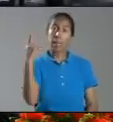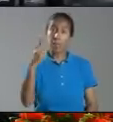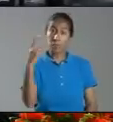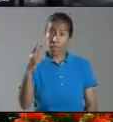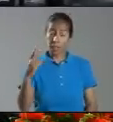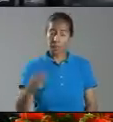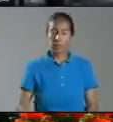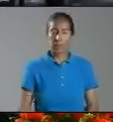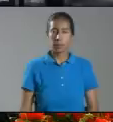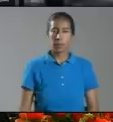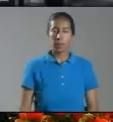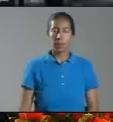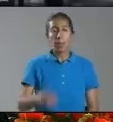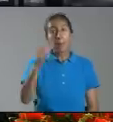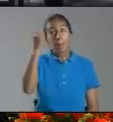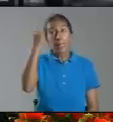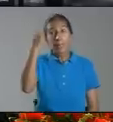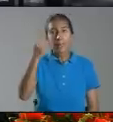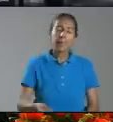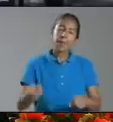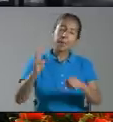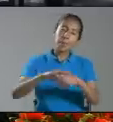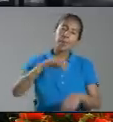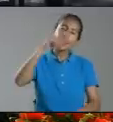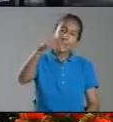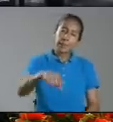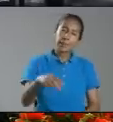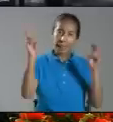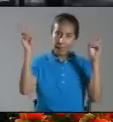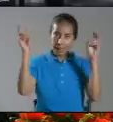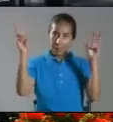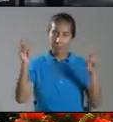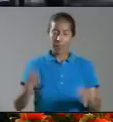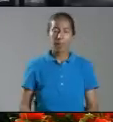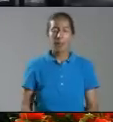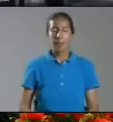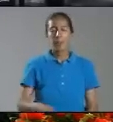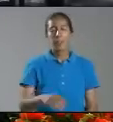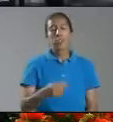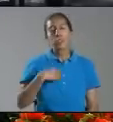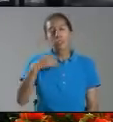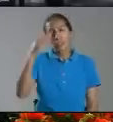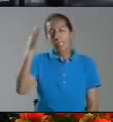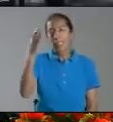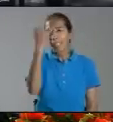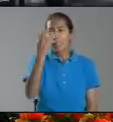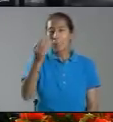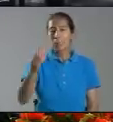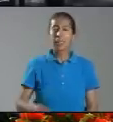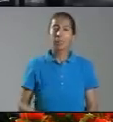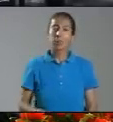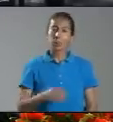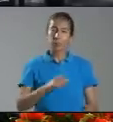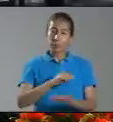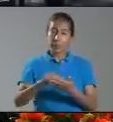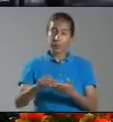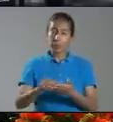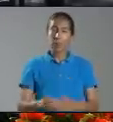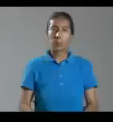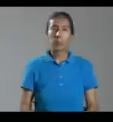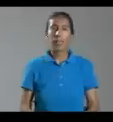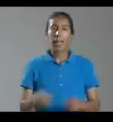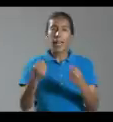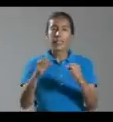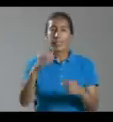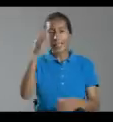entonces entender un poquito mejor esto, aunque el Espíritu Santo es el que se encarga de que entendamos. Miremos este verso, Salmo 119,